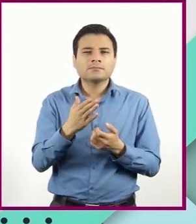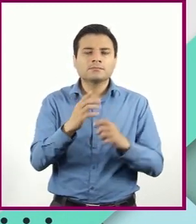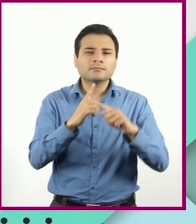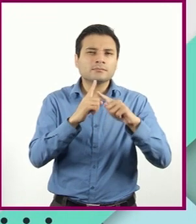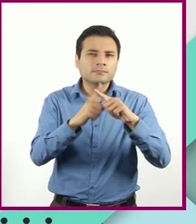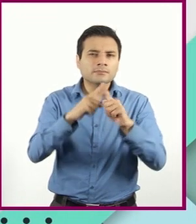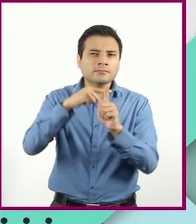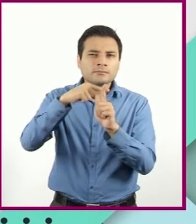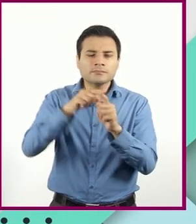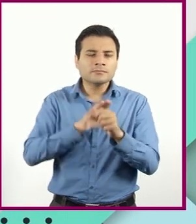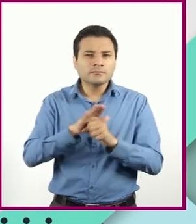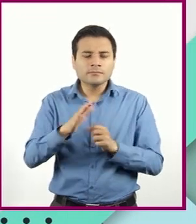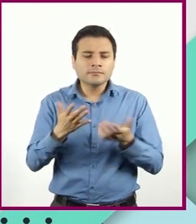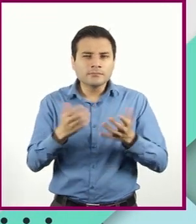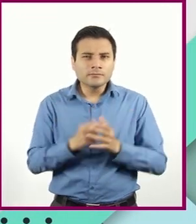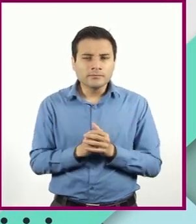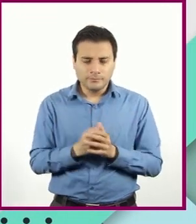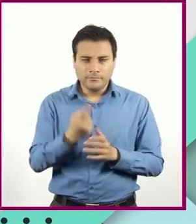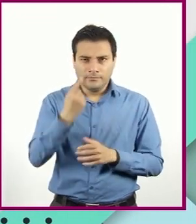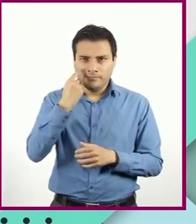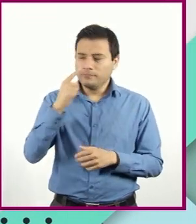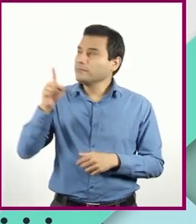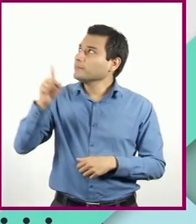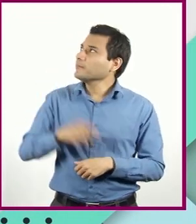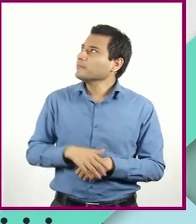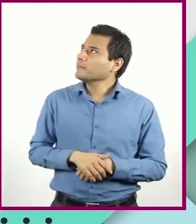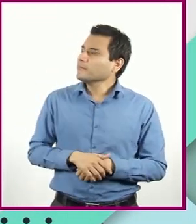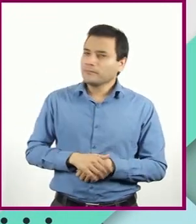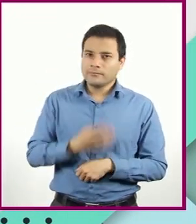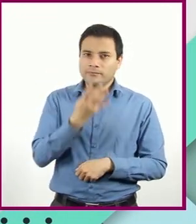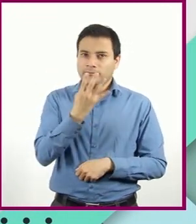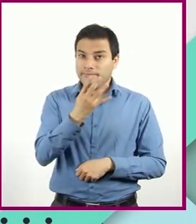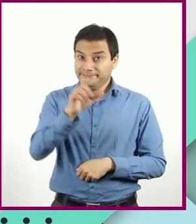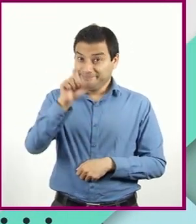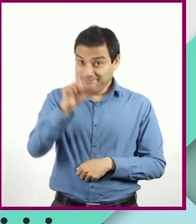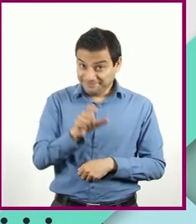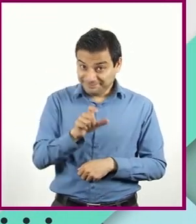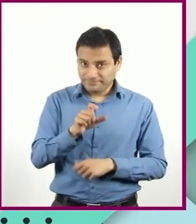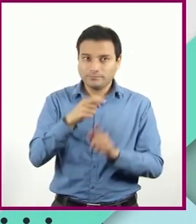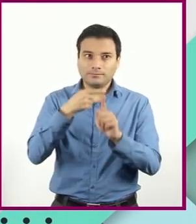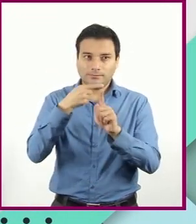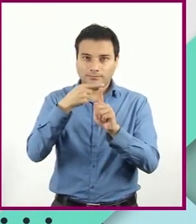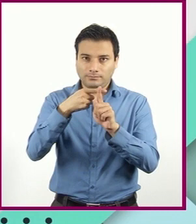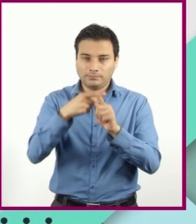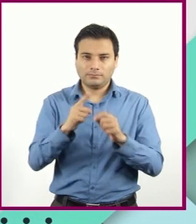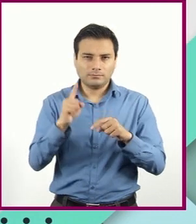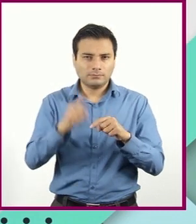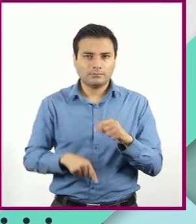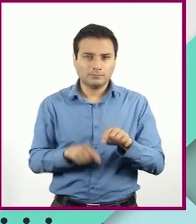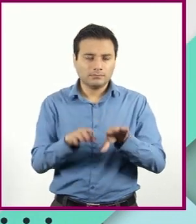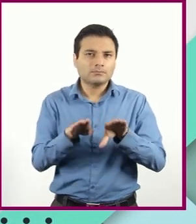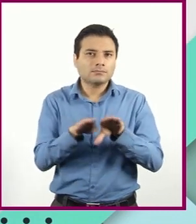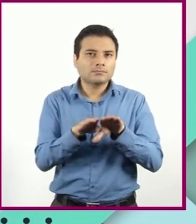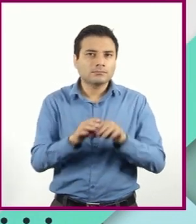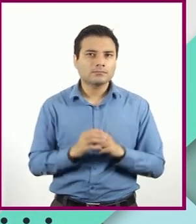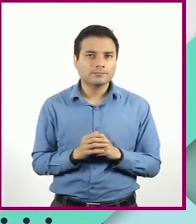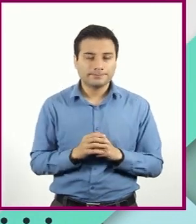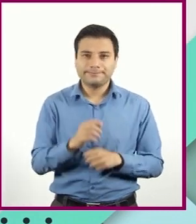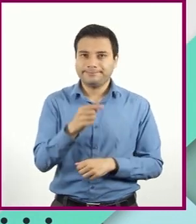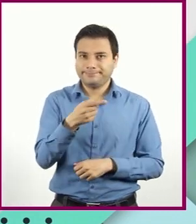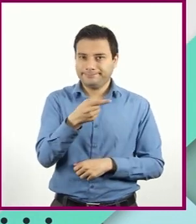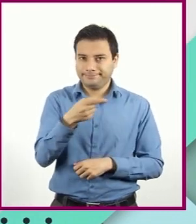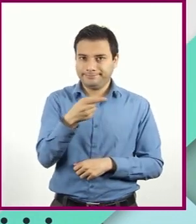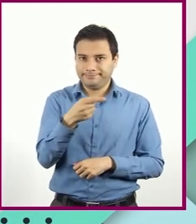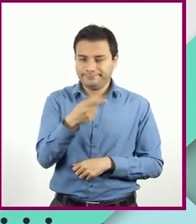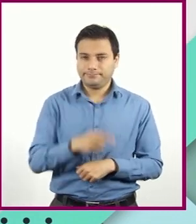el segundo miembro. En este caso, 4x se está sumando. Para suprimir ese sumando, debemos restar el